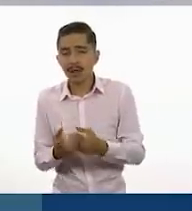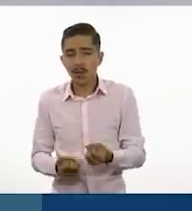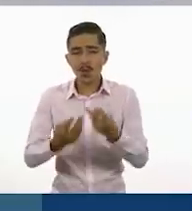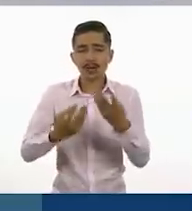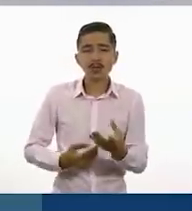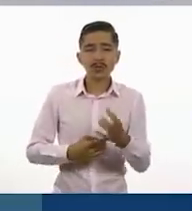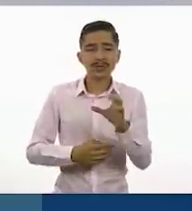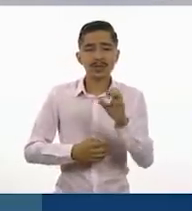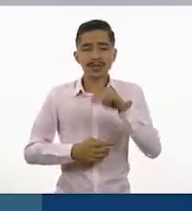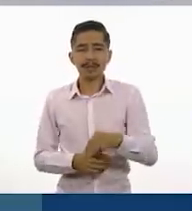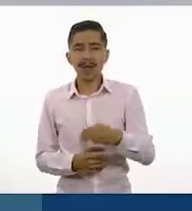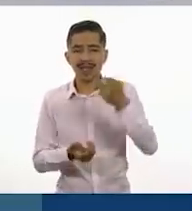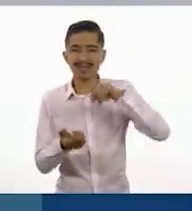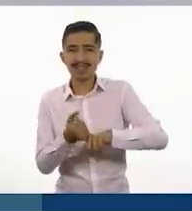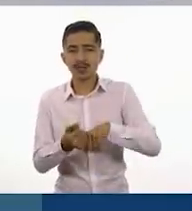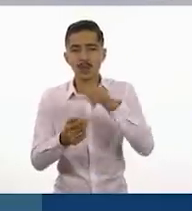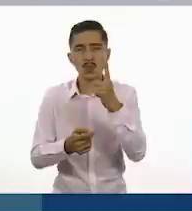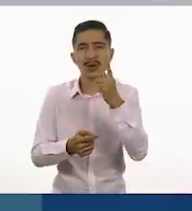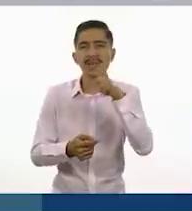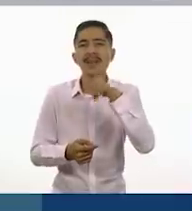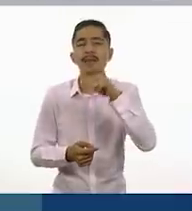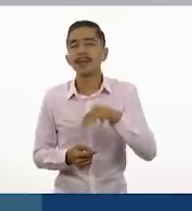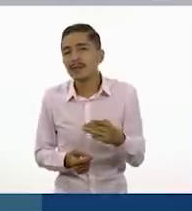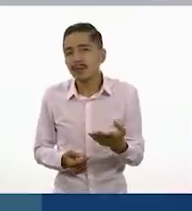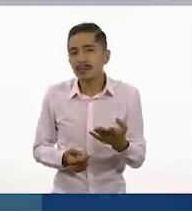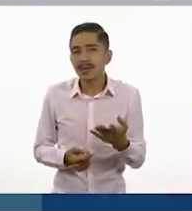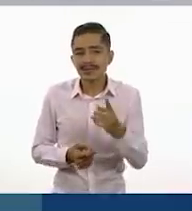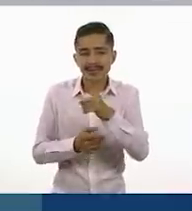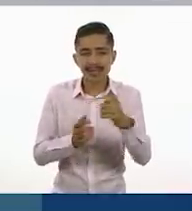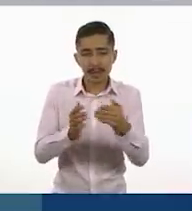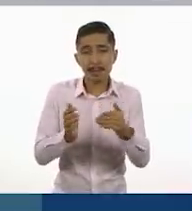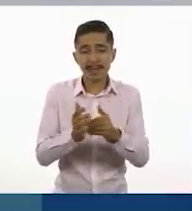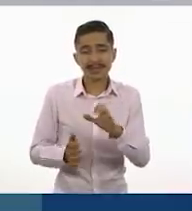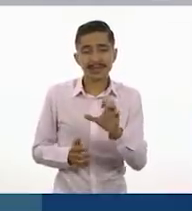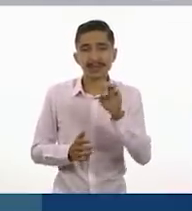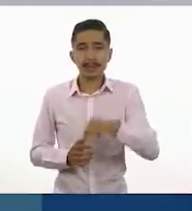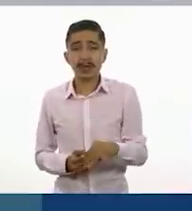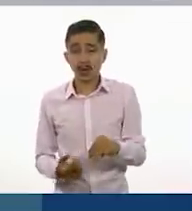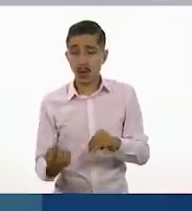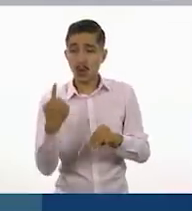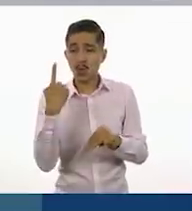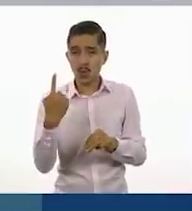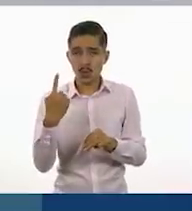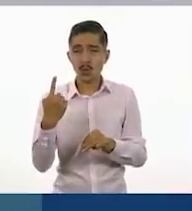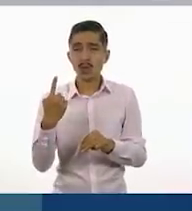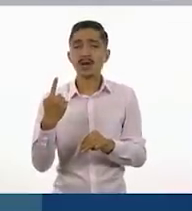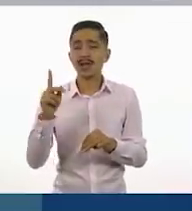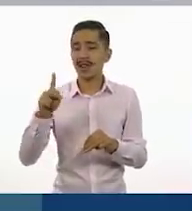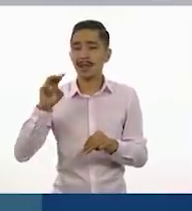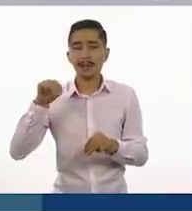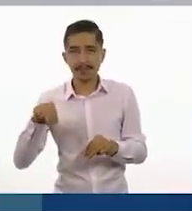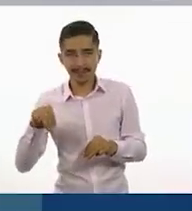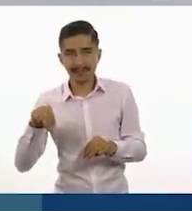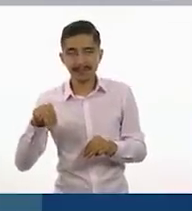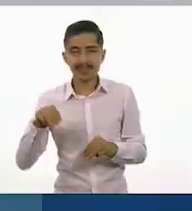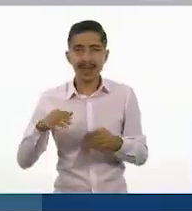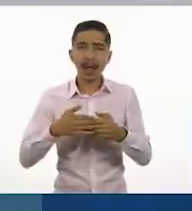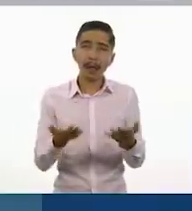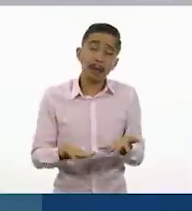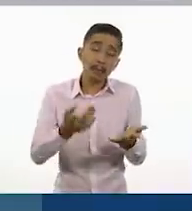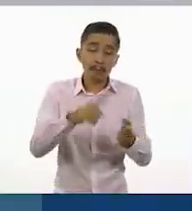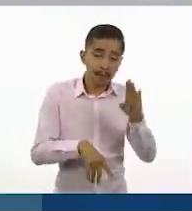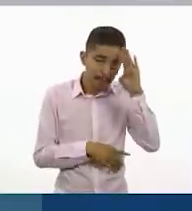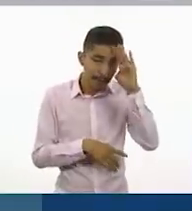Y esa multiplicación nos da 100,000 centímetros en 1 kilómetro. Entonces, pues pensemos